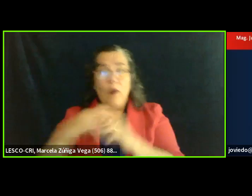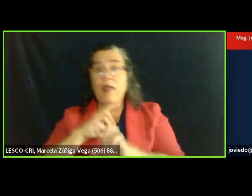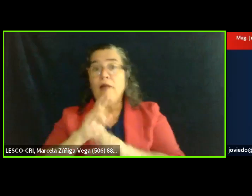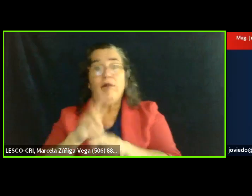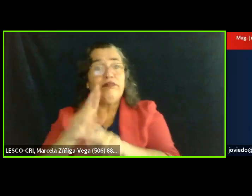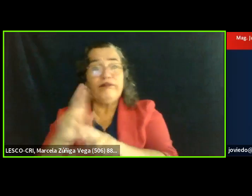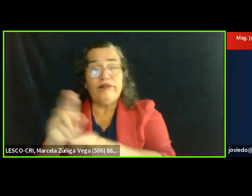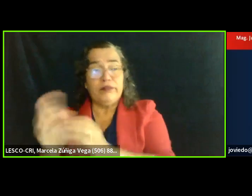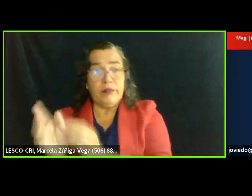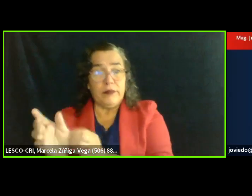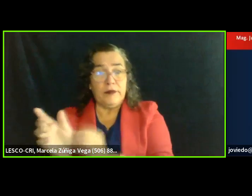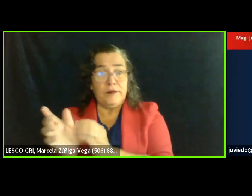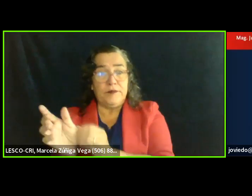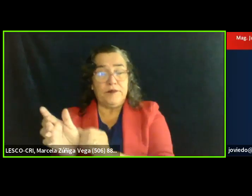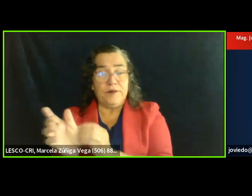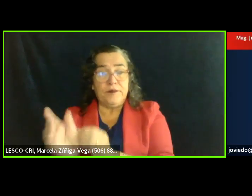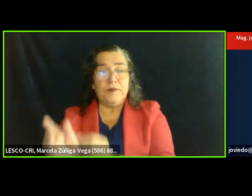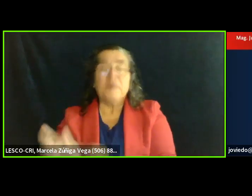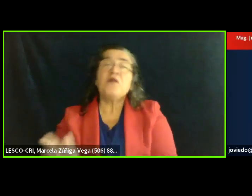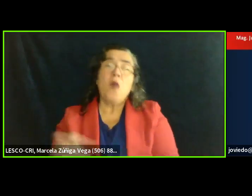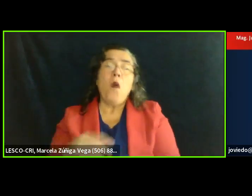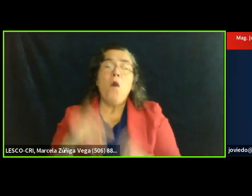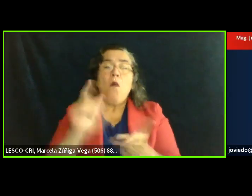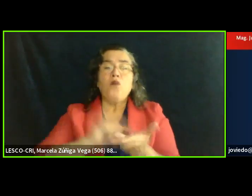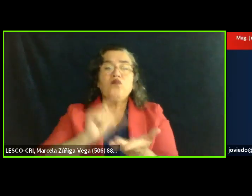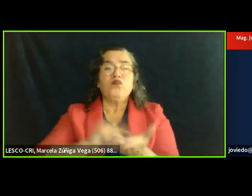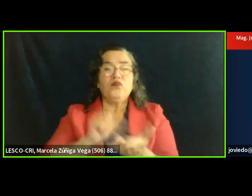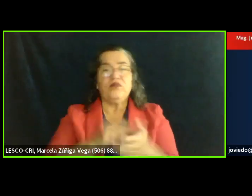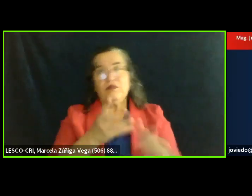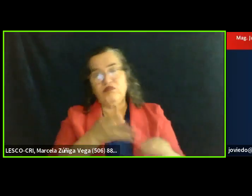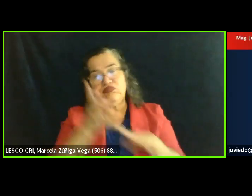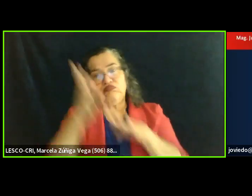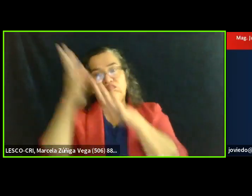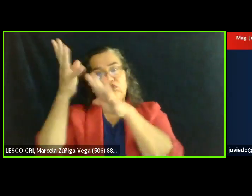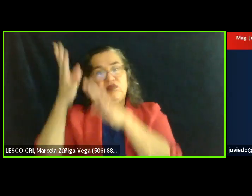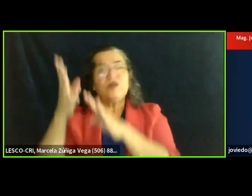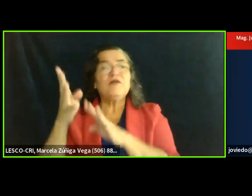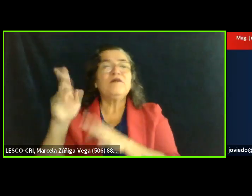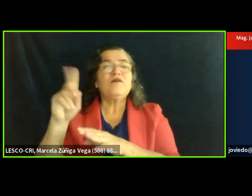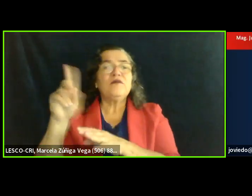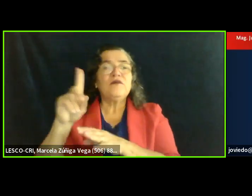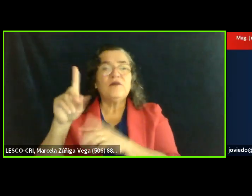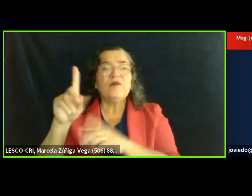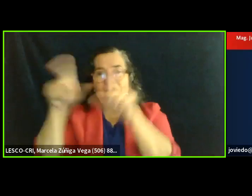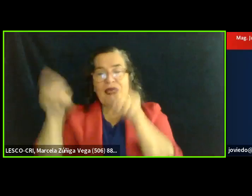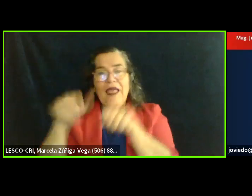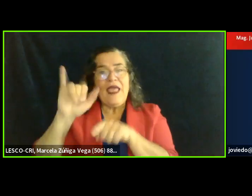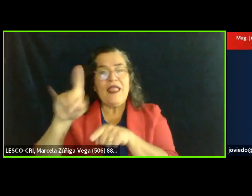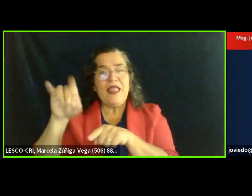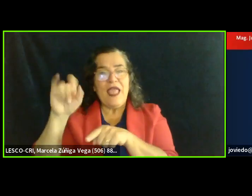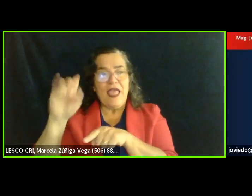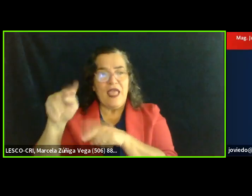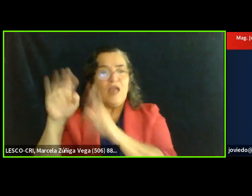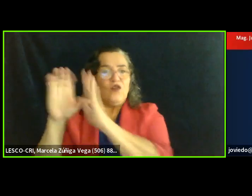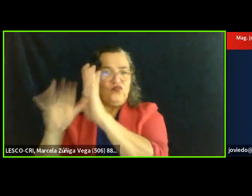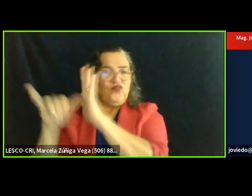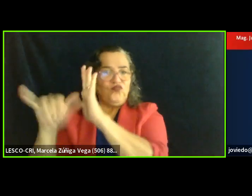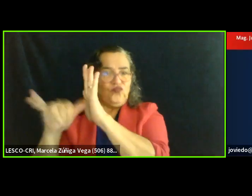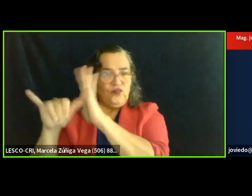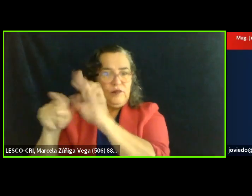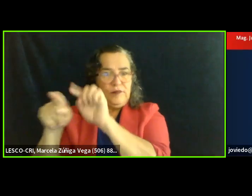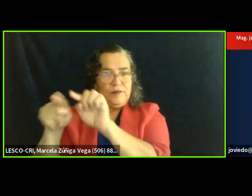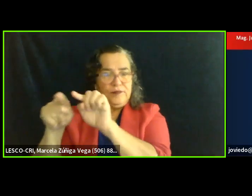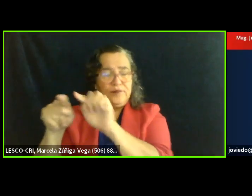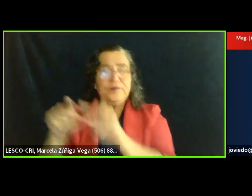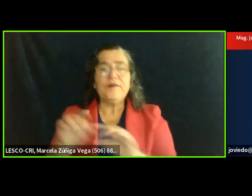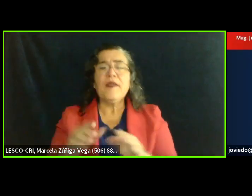esta actividad serán publicadas en nuestro sitio web, específicamente en la sección de la INDEIN. También les queremos pedir el favor